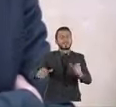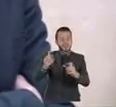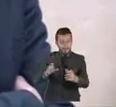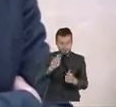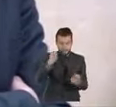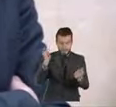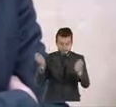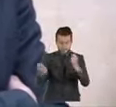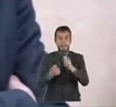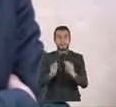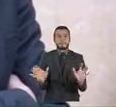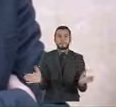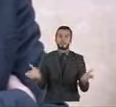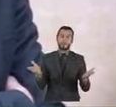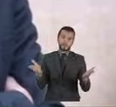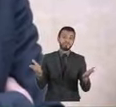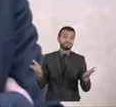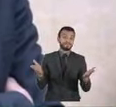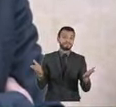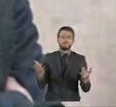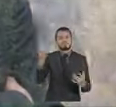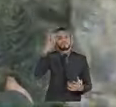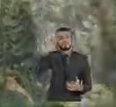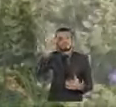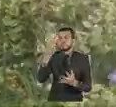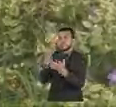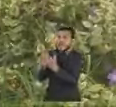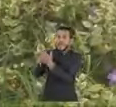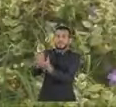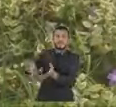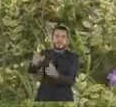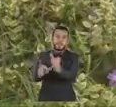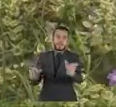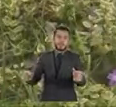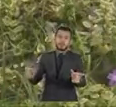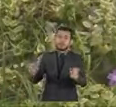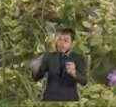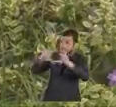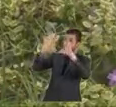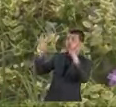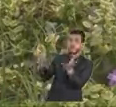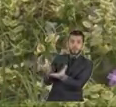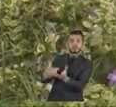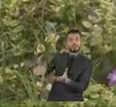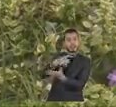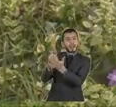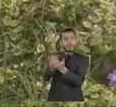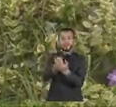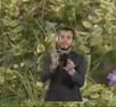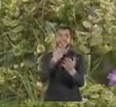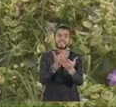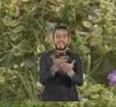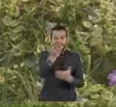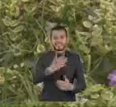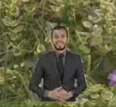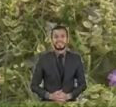de la urbanización en beneficio de las personas y el planeta. Muchas gracias.